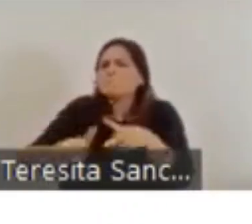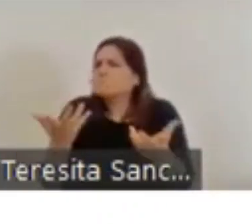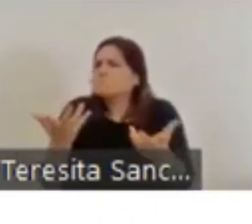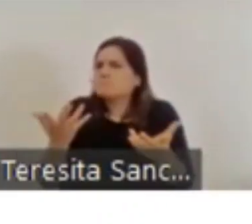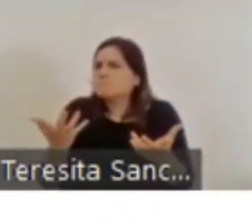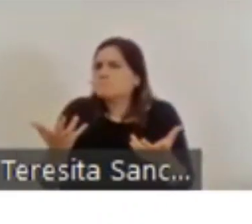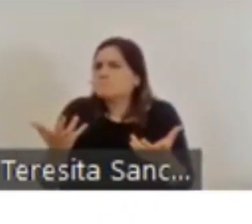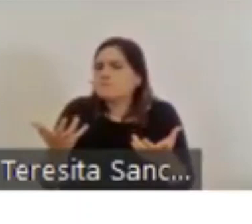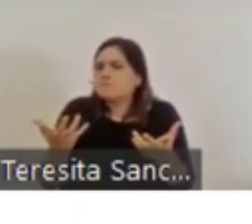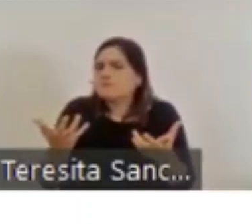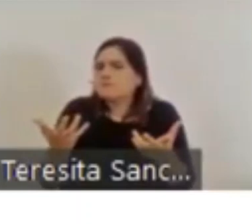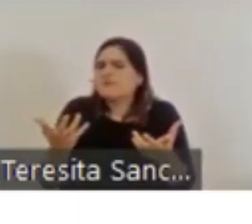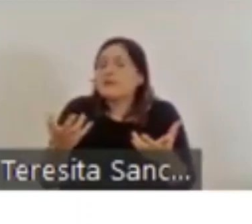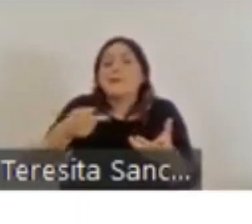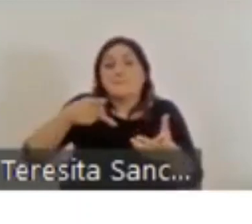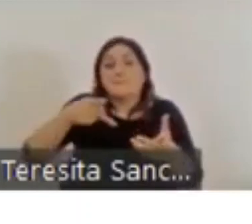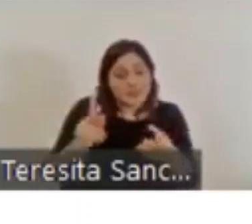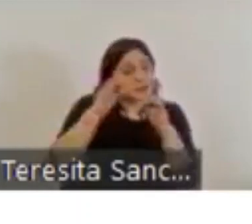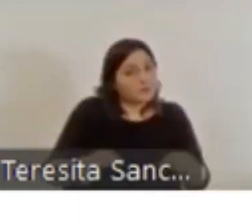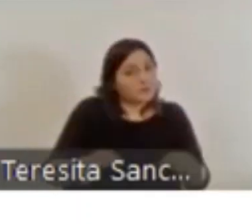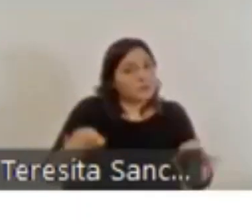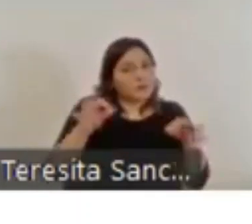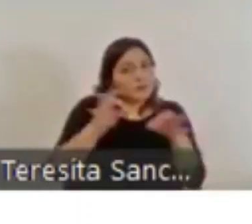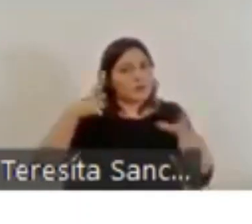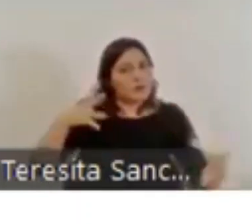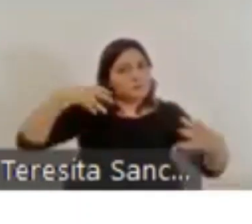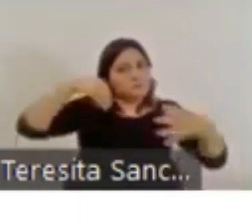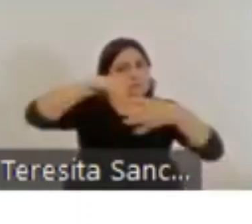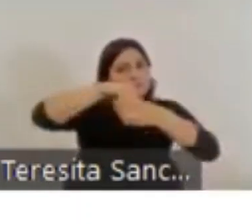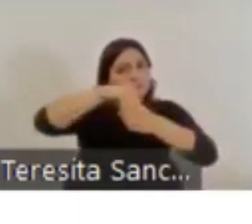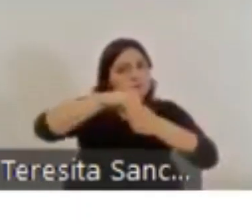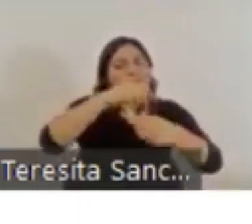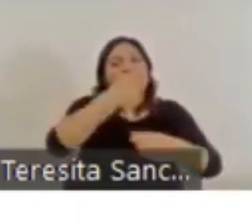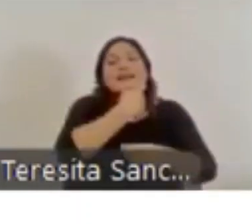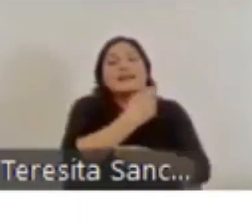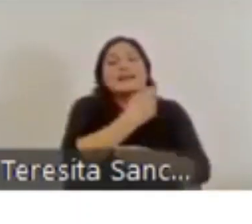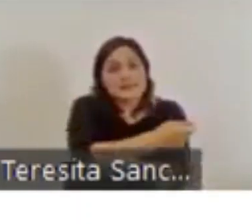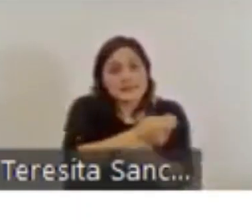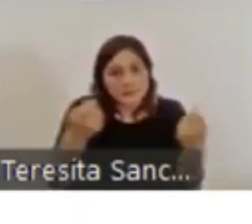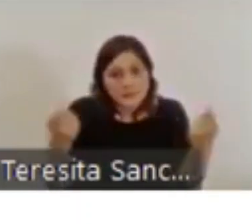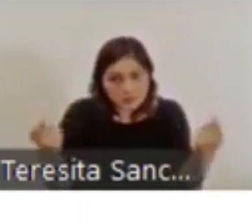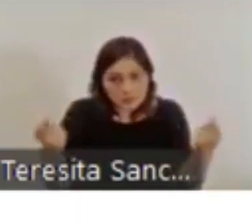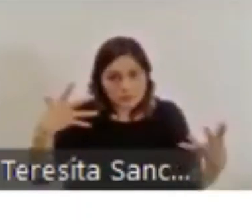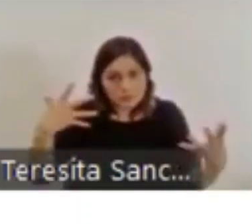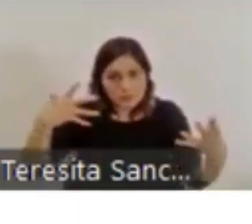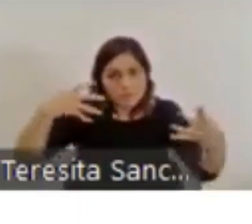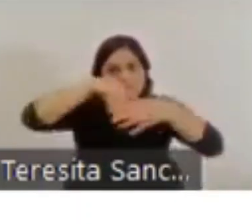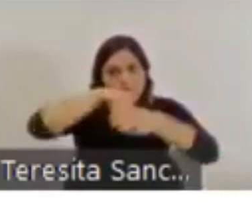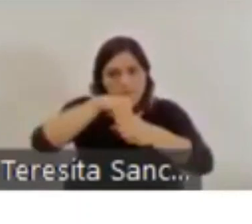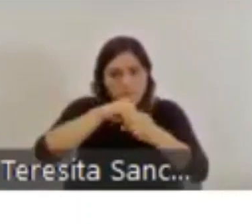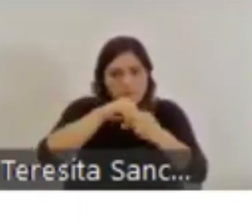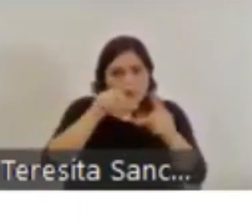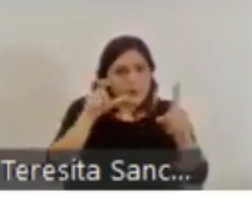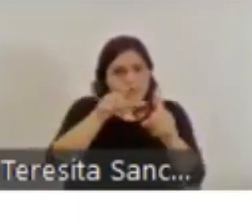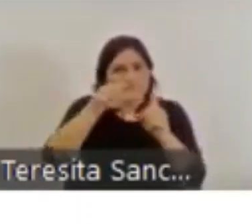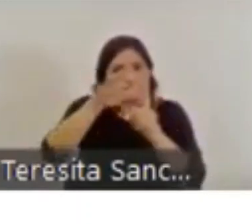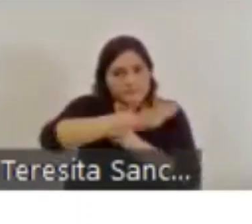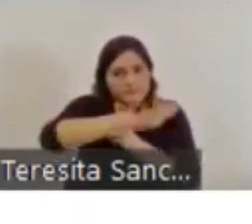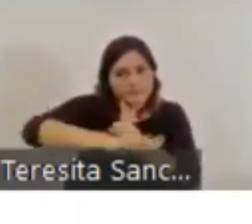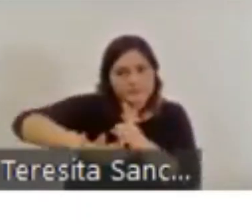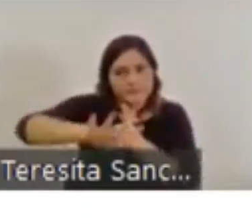ser incluyentes de los pequeños en la cultura de la protección civil. Y